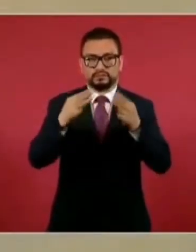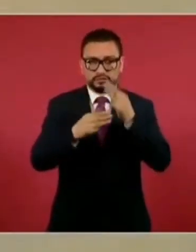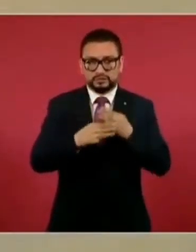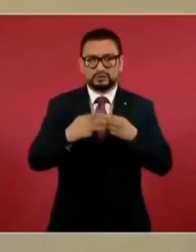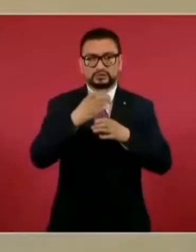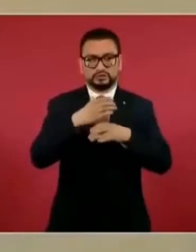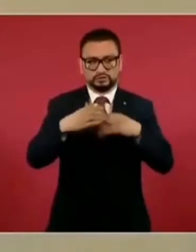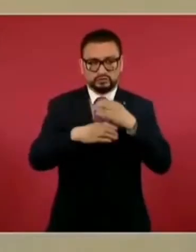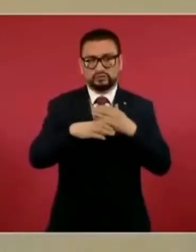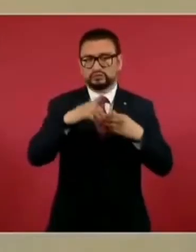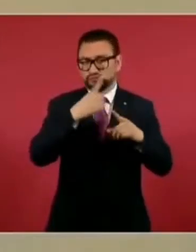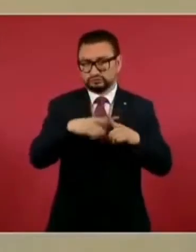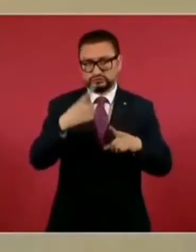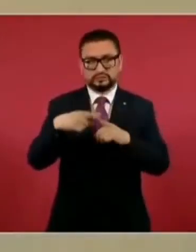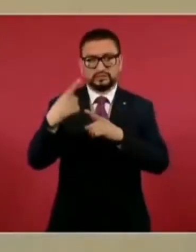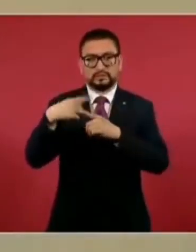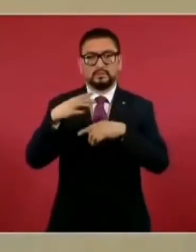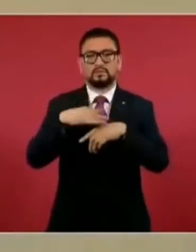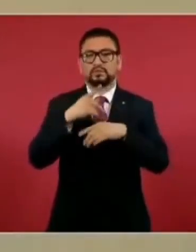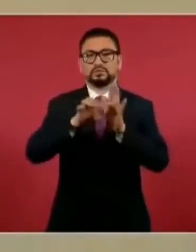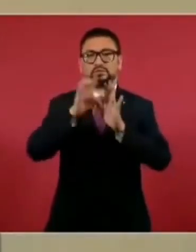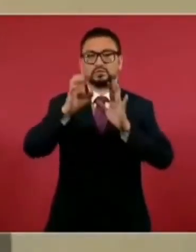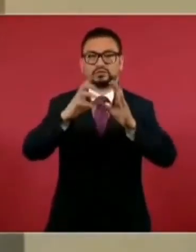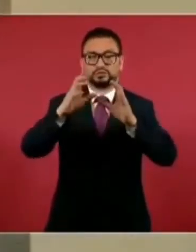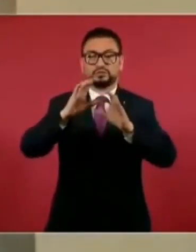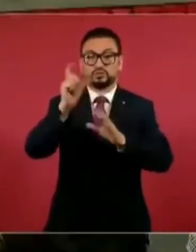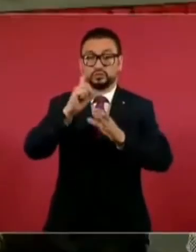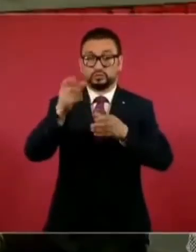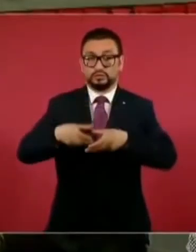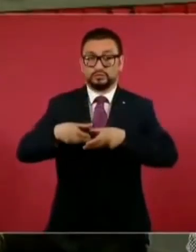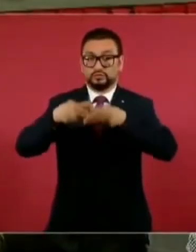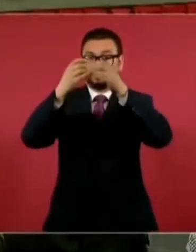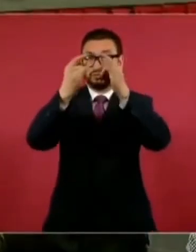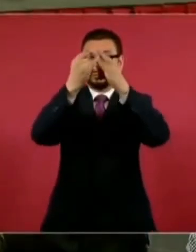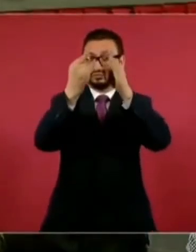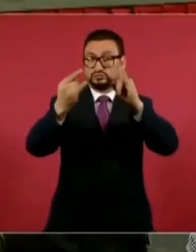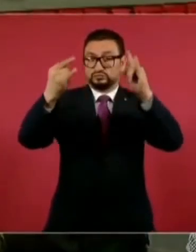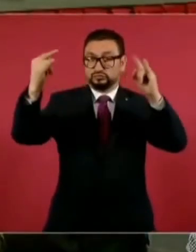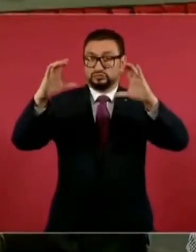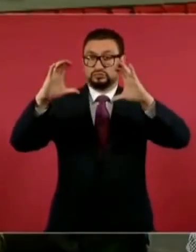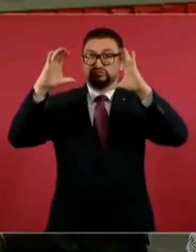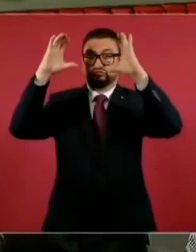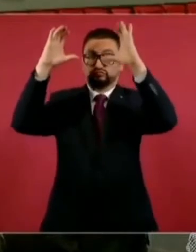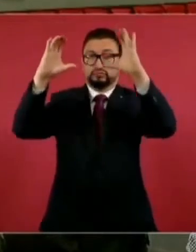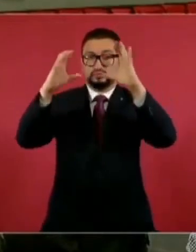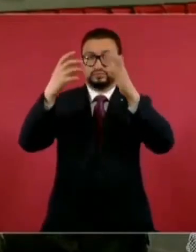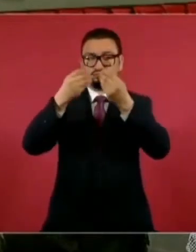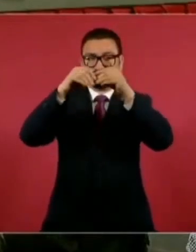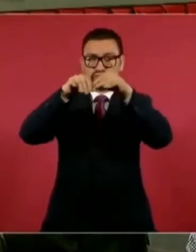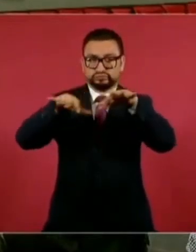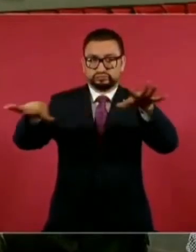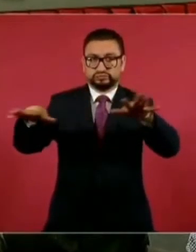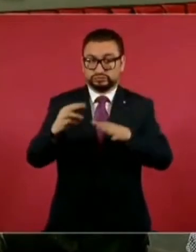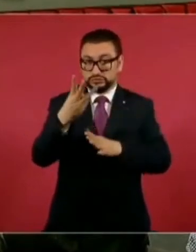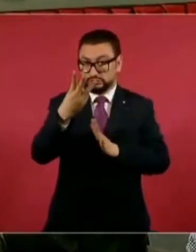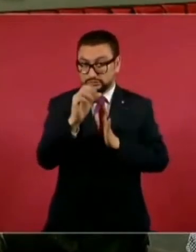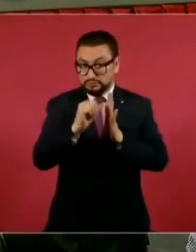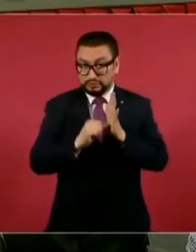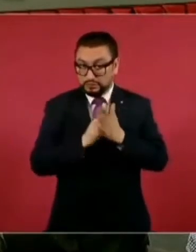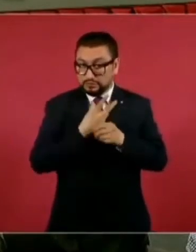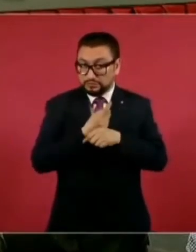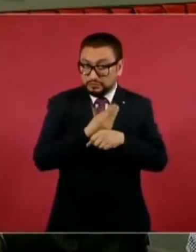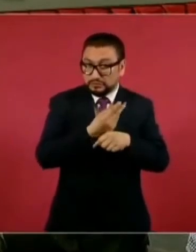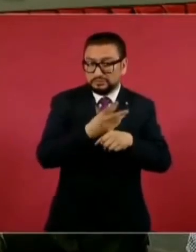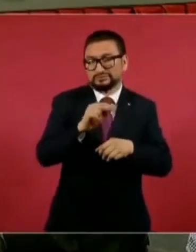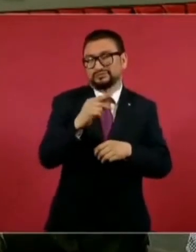equipos en existencia, porque un transformador de distribución, pues no nos lo fabrican en 3 meses, se tardan